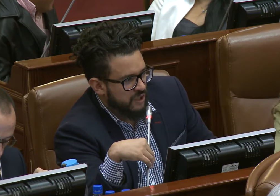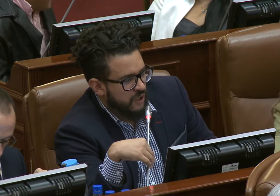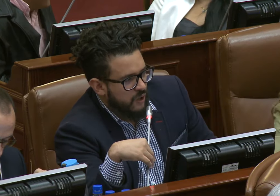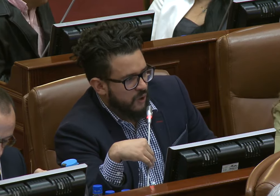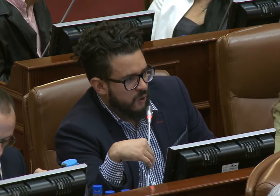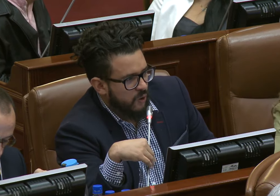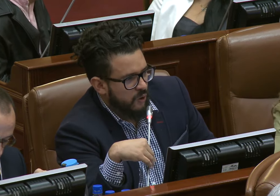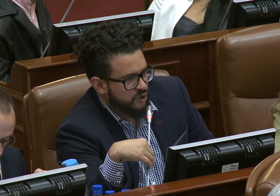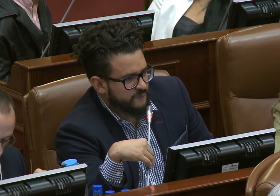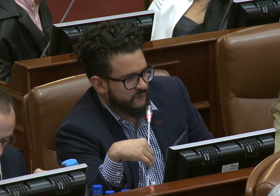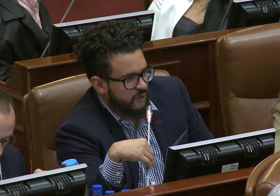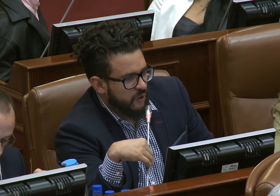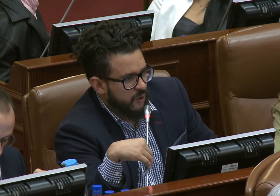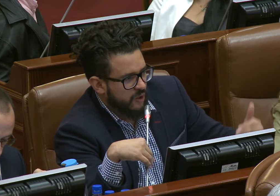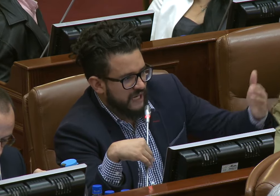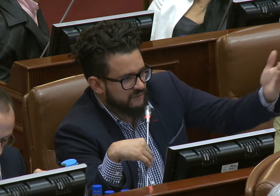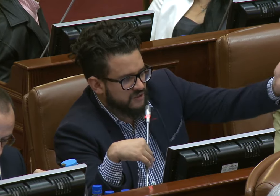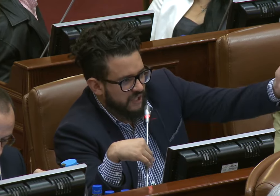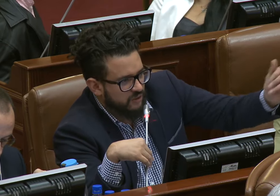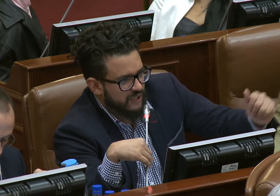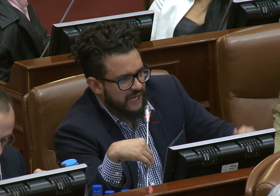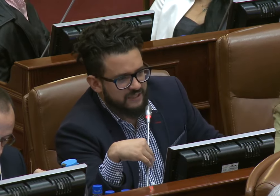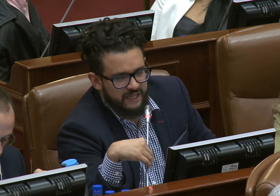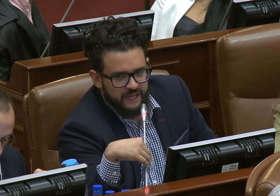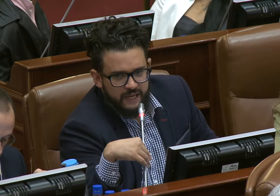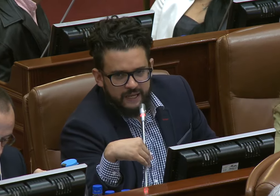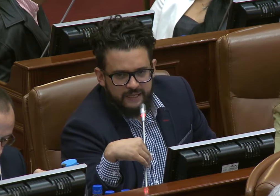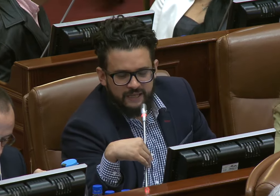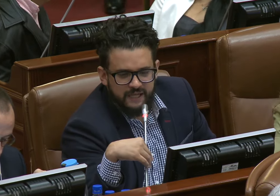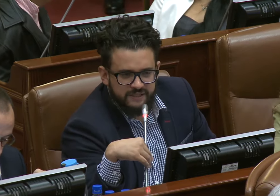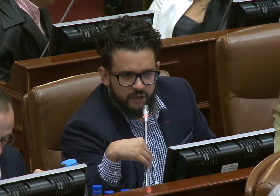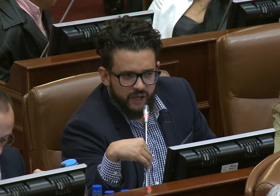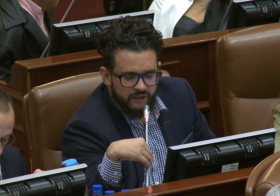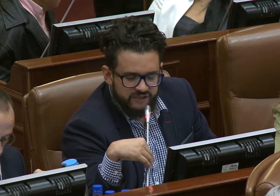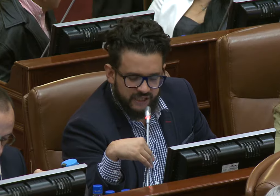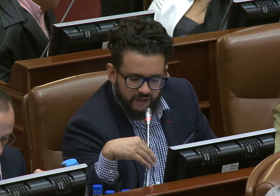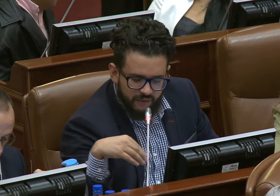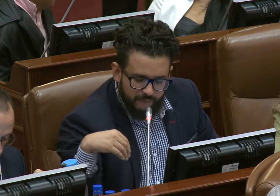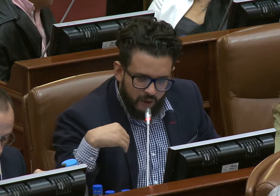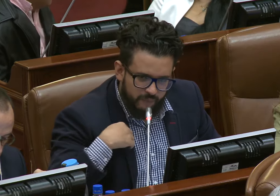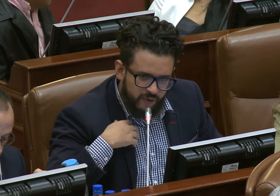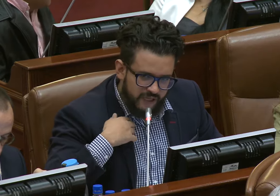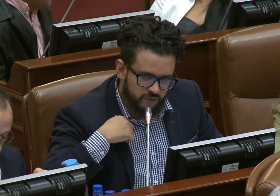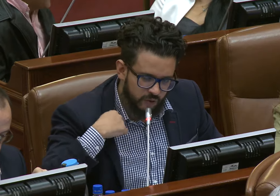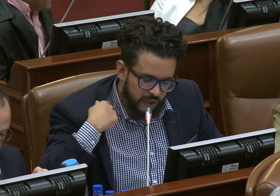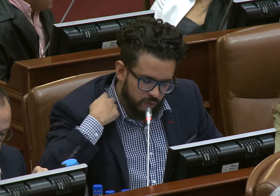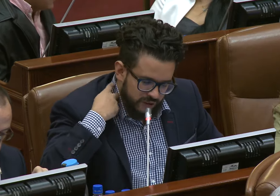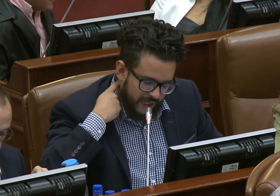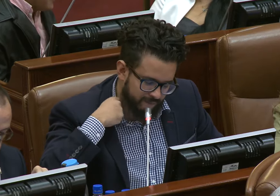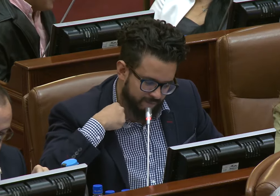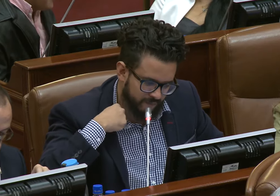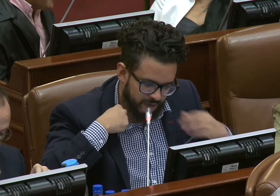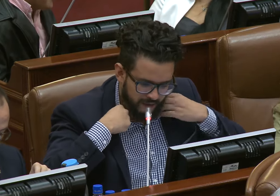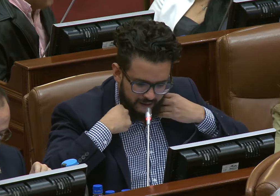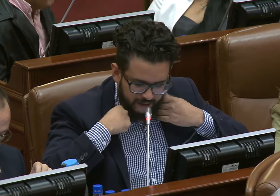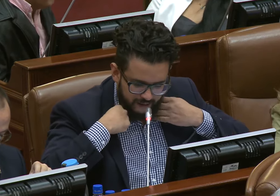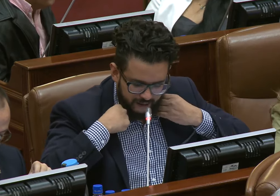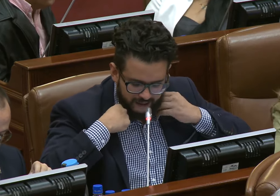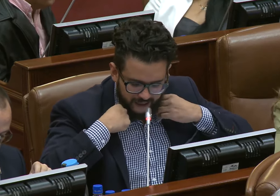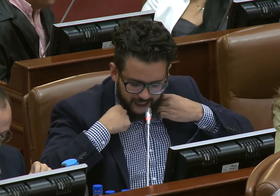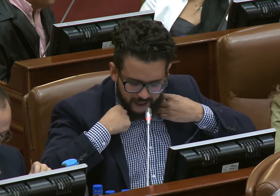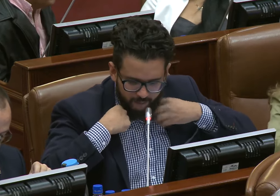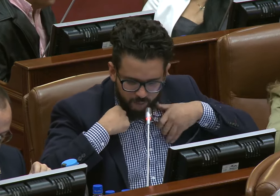convenios con con los organismos territoriales y el tercero de ellos tiene nombre propio y es un orangután